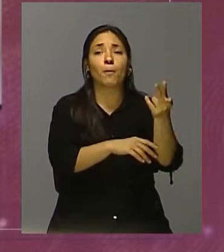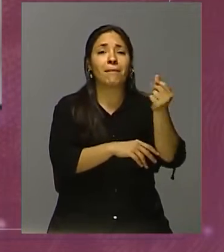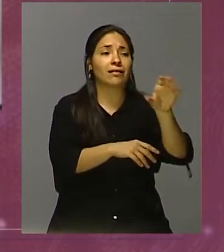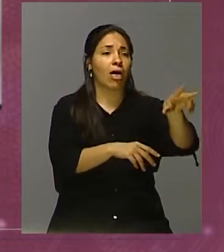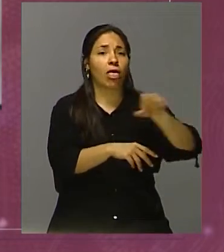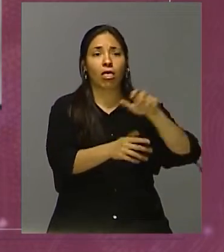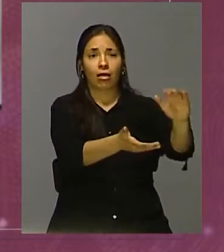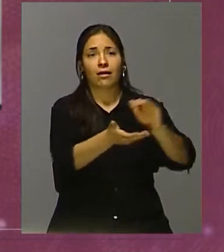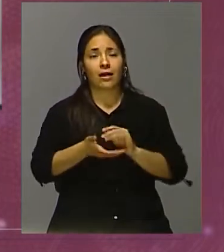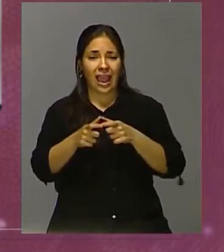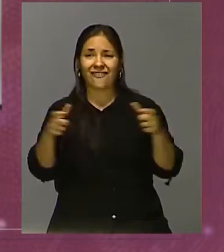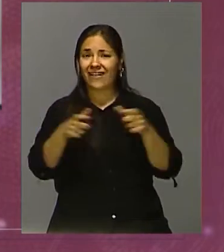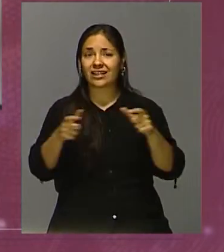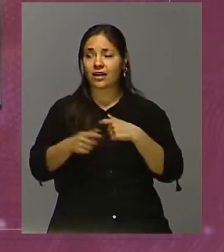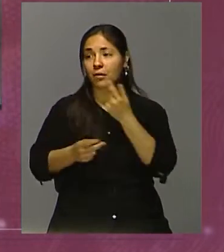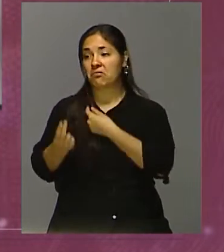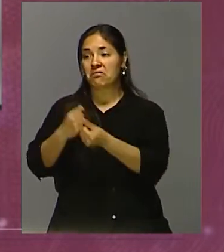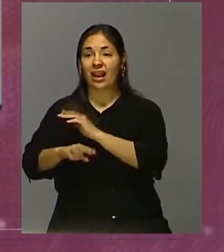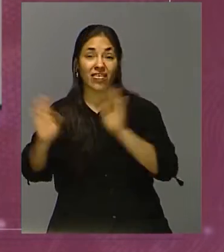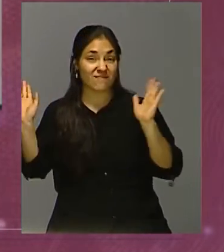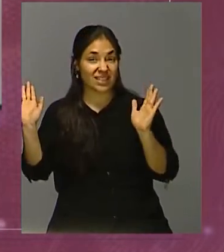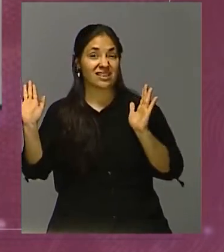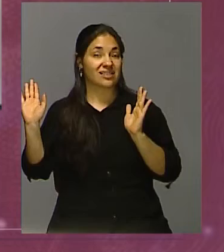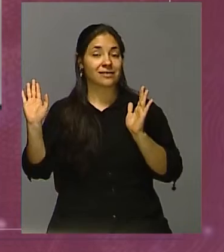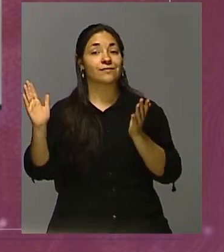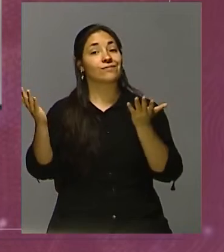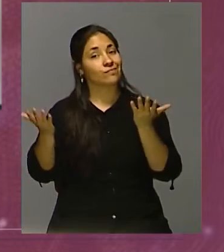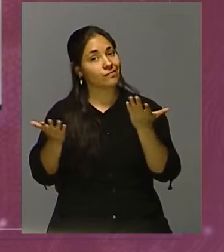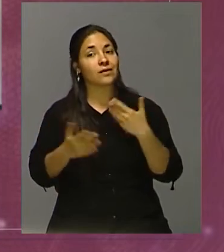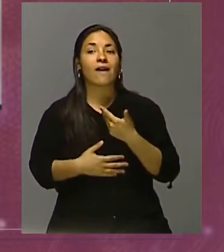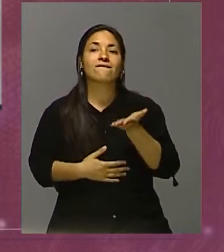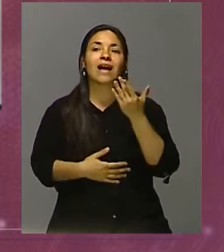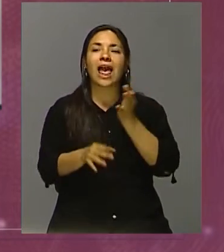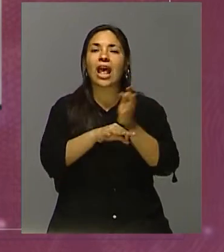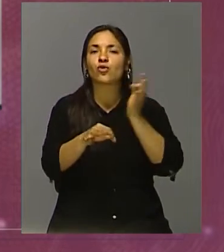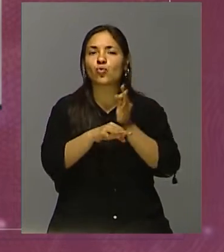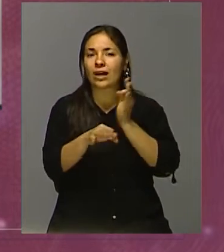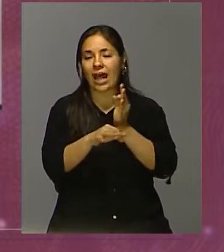Claro. Entonces, hay una inclusión imperfecta por falta de educación financiera.